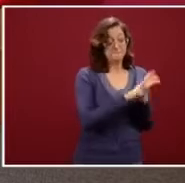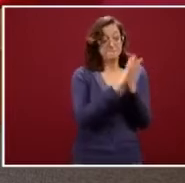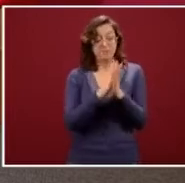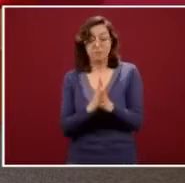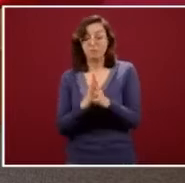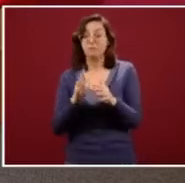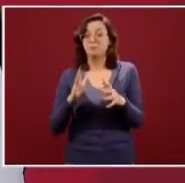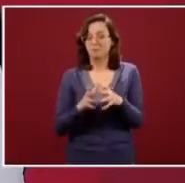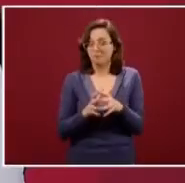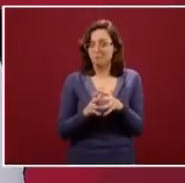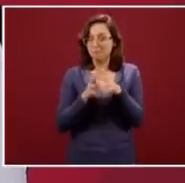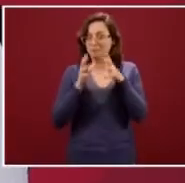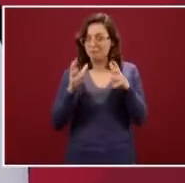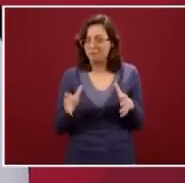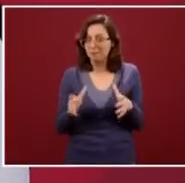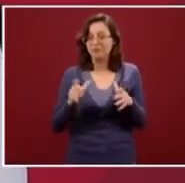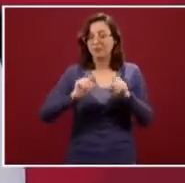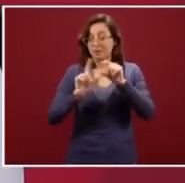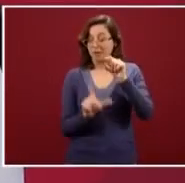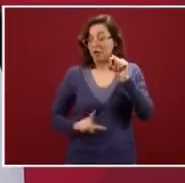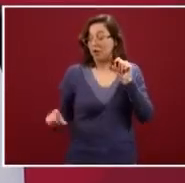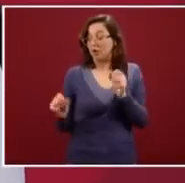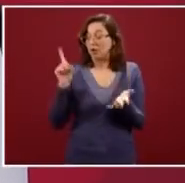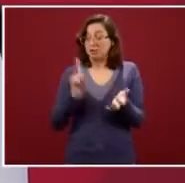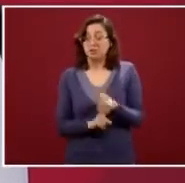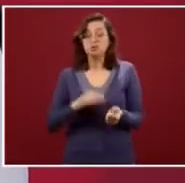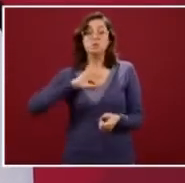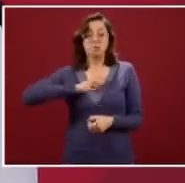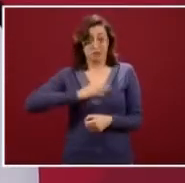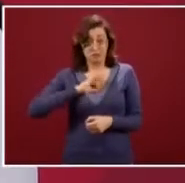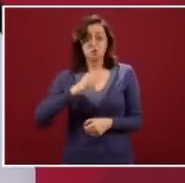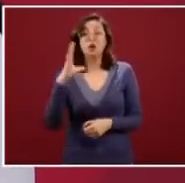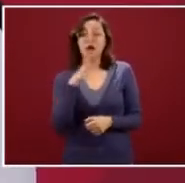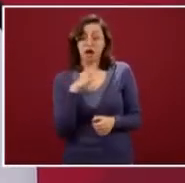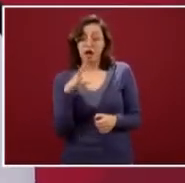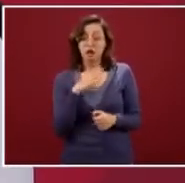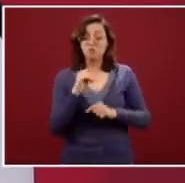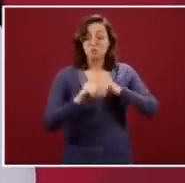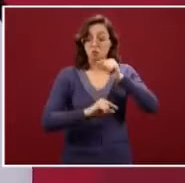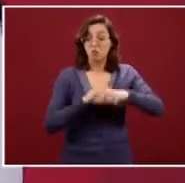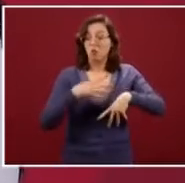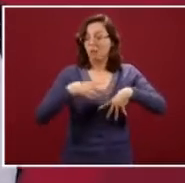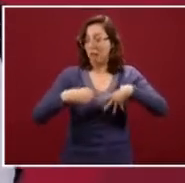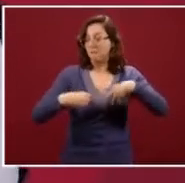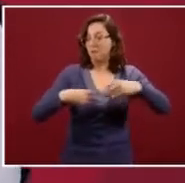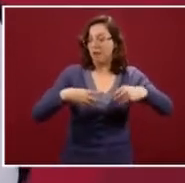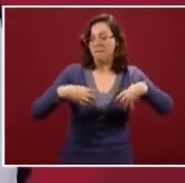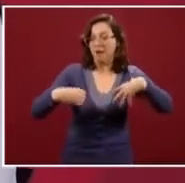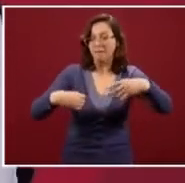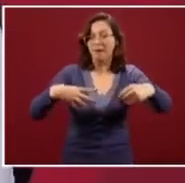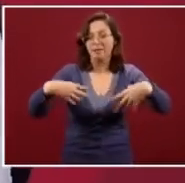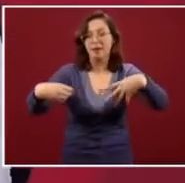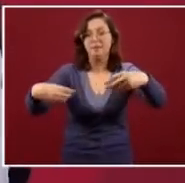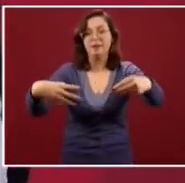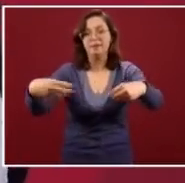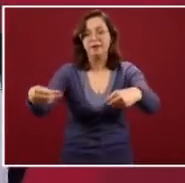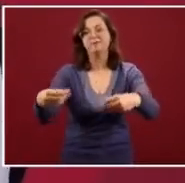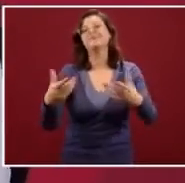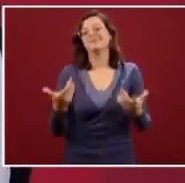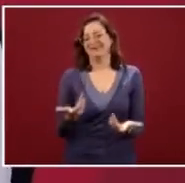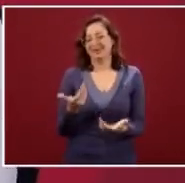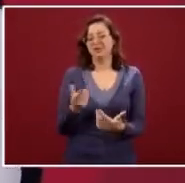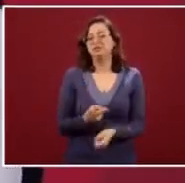presencia del virus dentro del país y por lo tanto la posibilidad de que éste se disperse y se transmita, precisamente el modelo